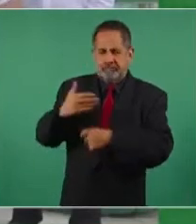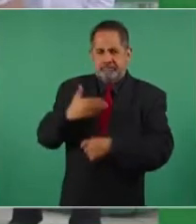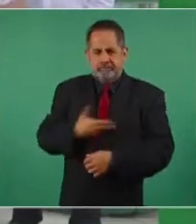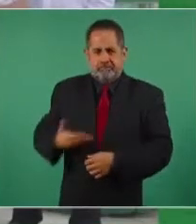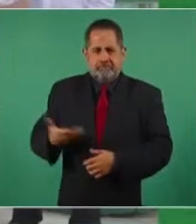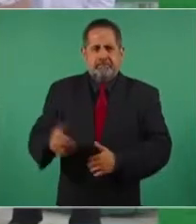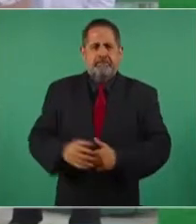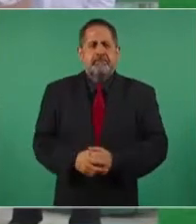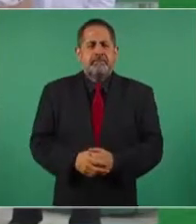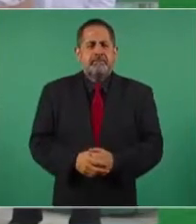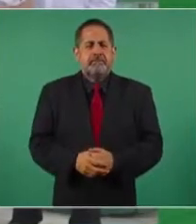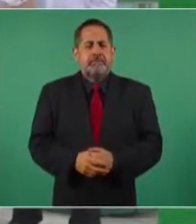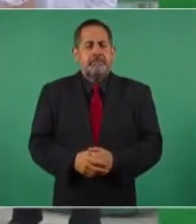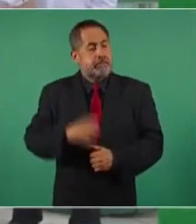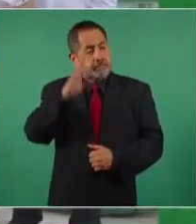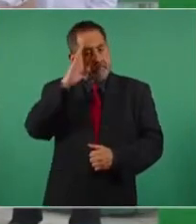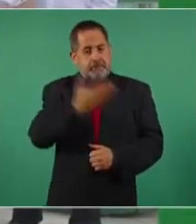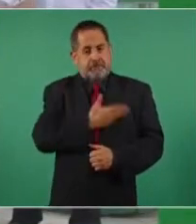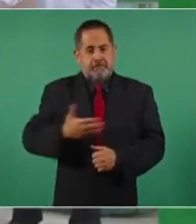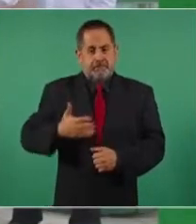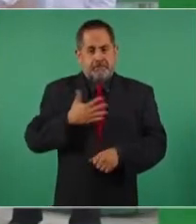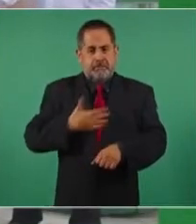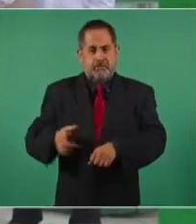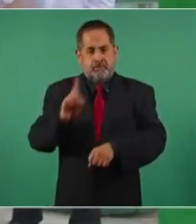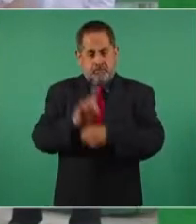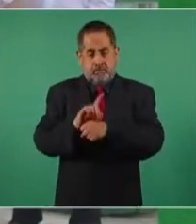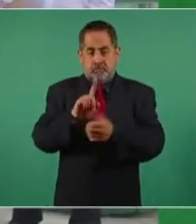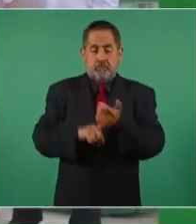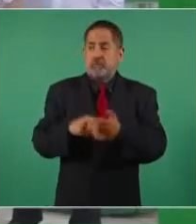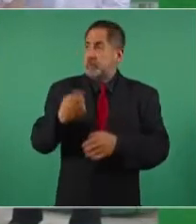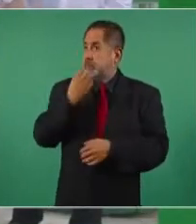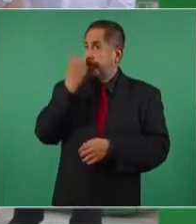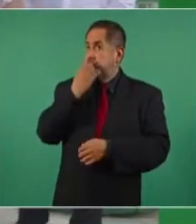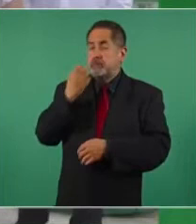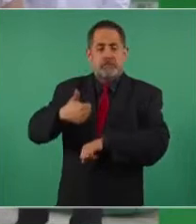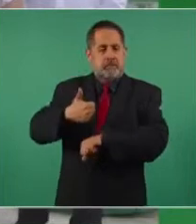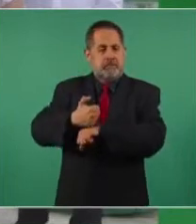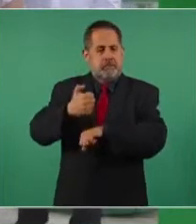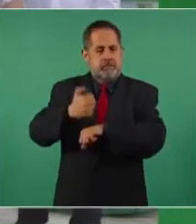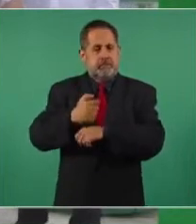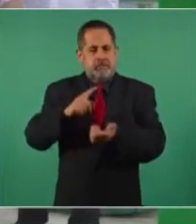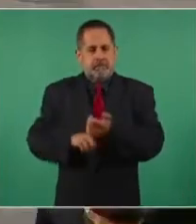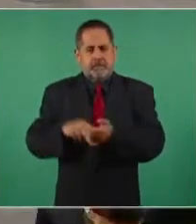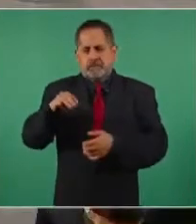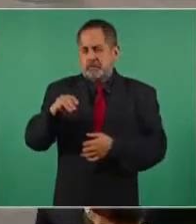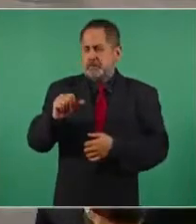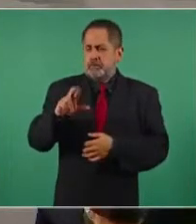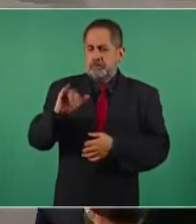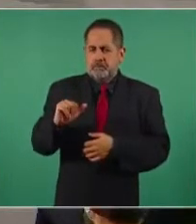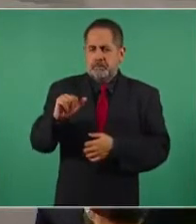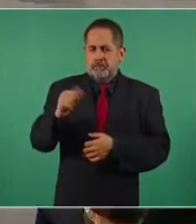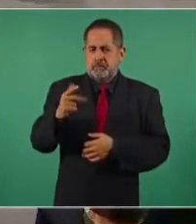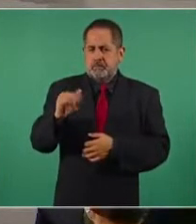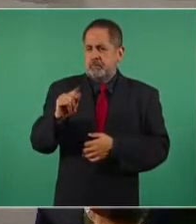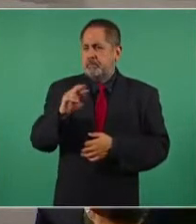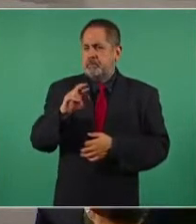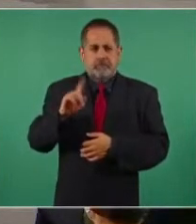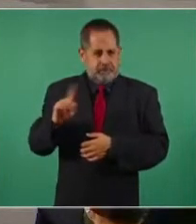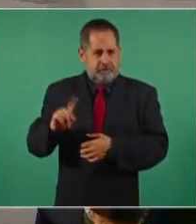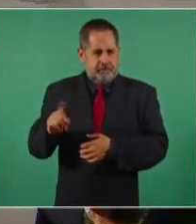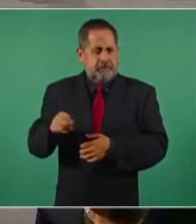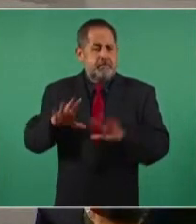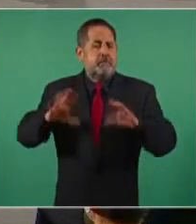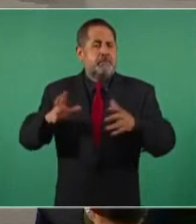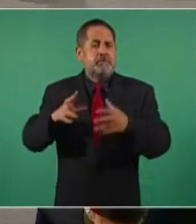presidente muy buenos aires estamos aquí en la escuela primeria maría gutiérrez carvajal con una